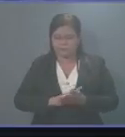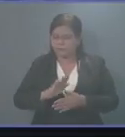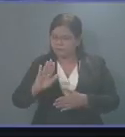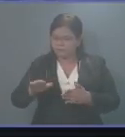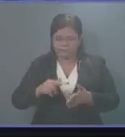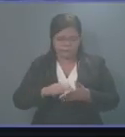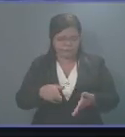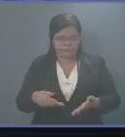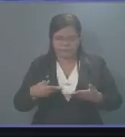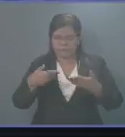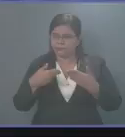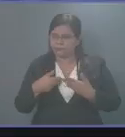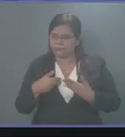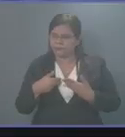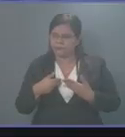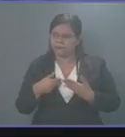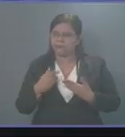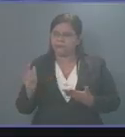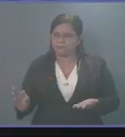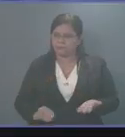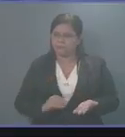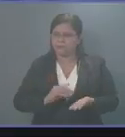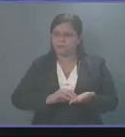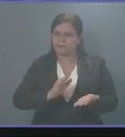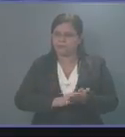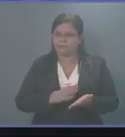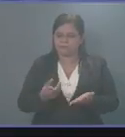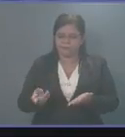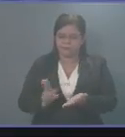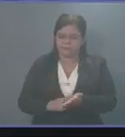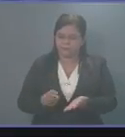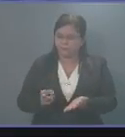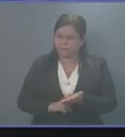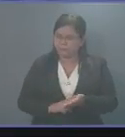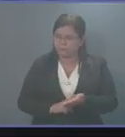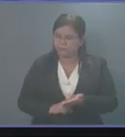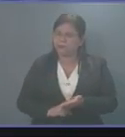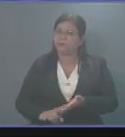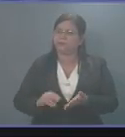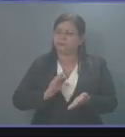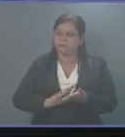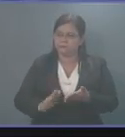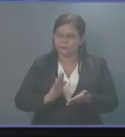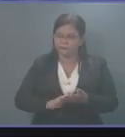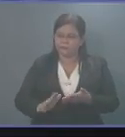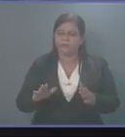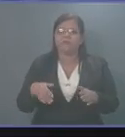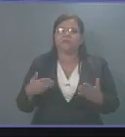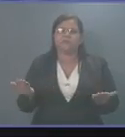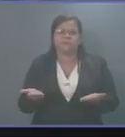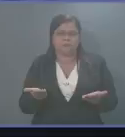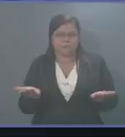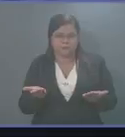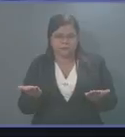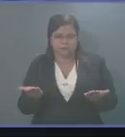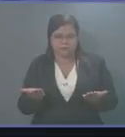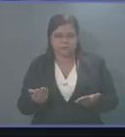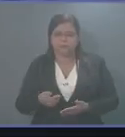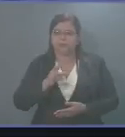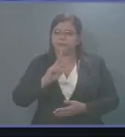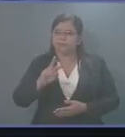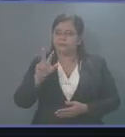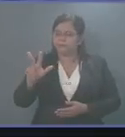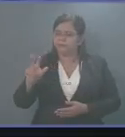derechos de trámite de la inscripción de contratos de arrendamiento financiero será de